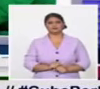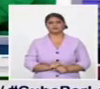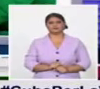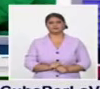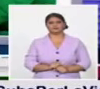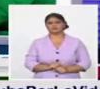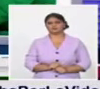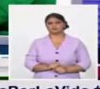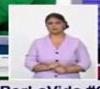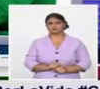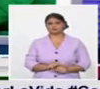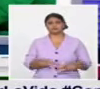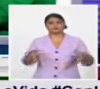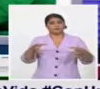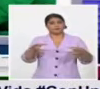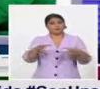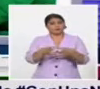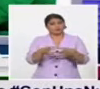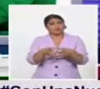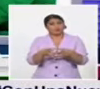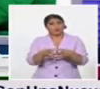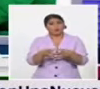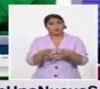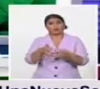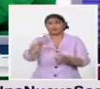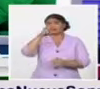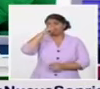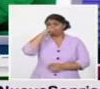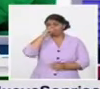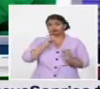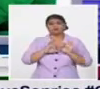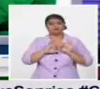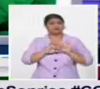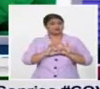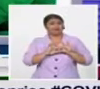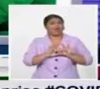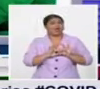el grupo de mayor riesgo. Y de hecho, en el acumulado, el